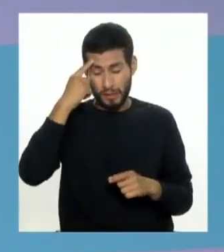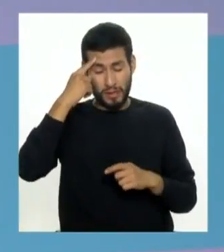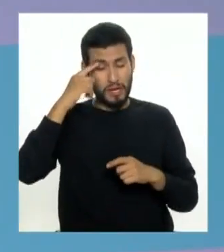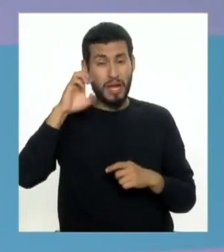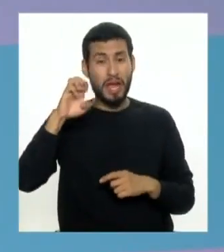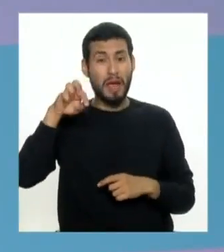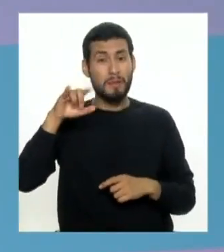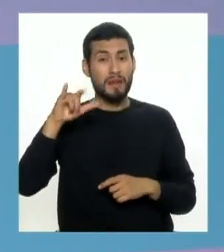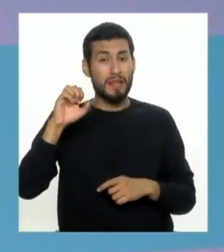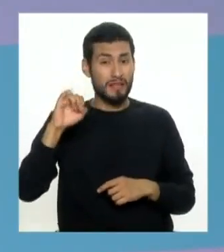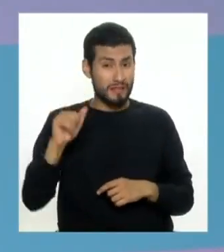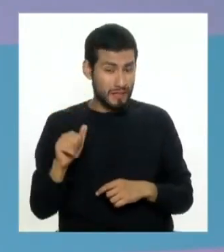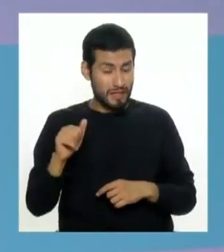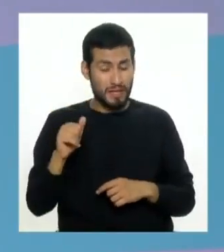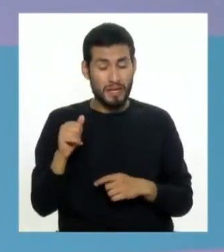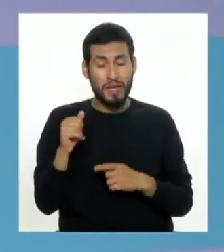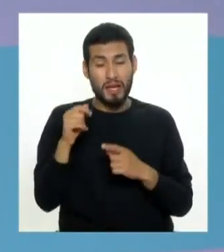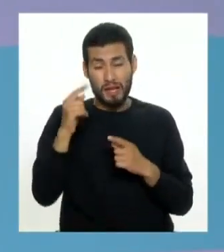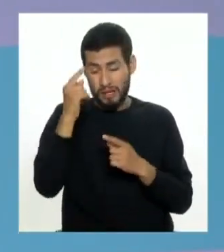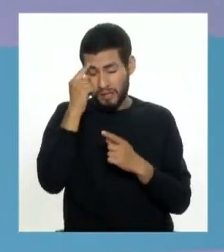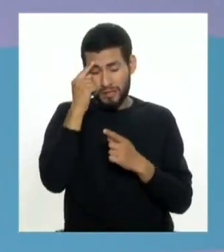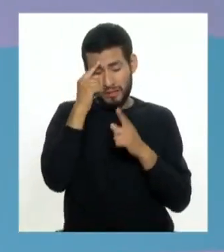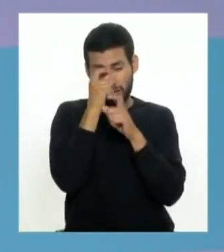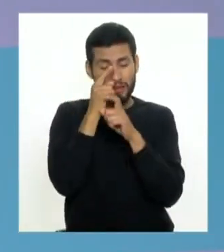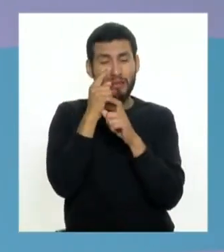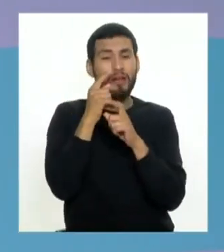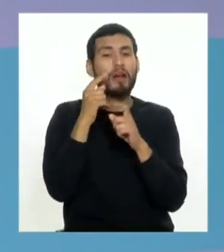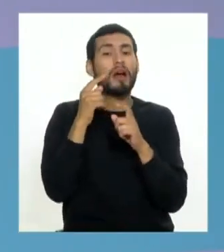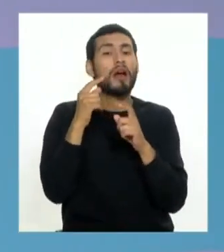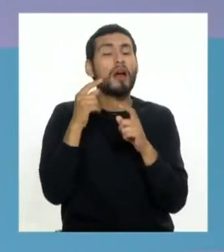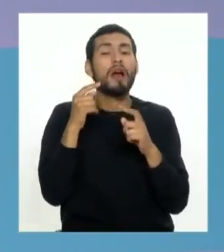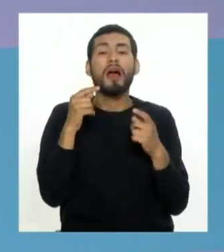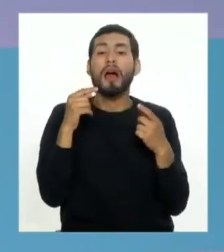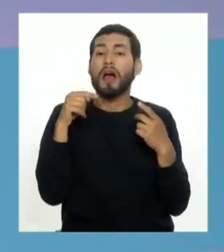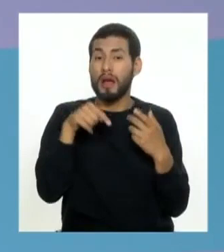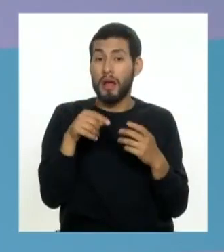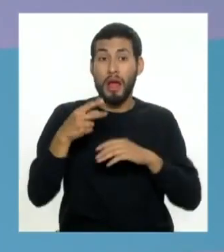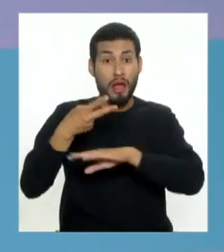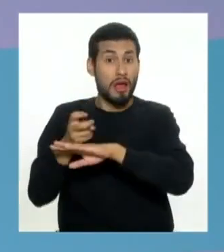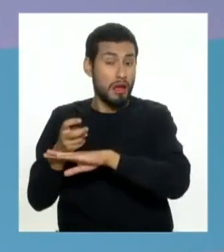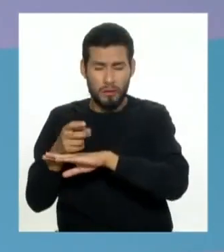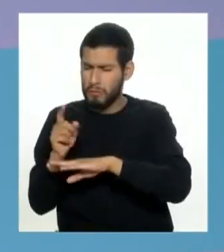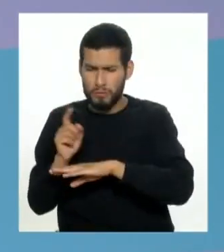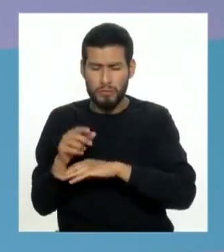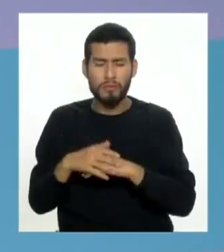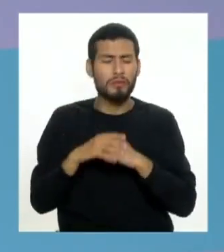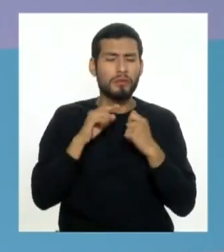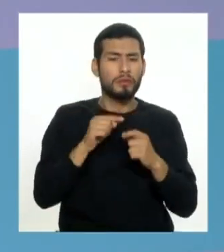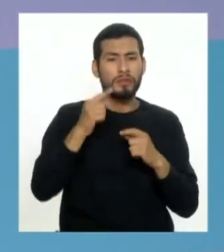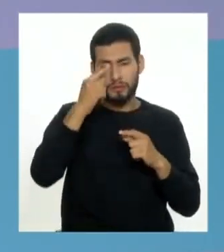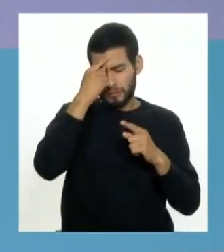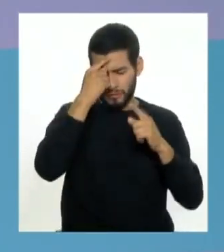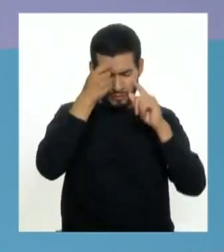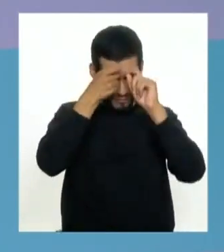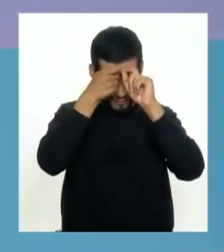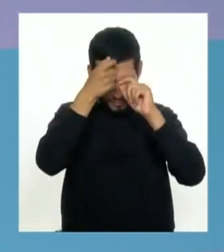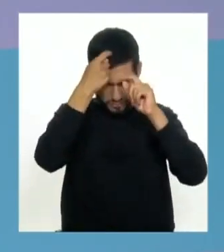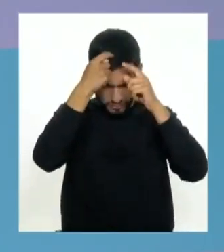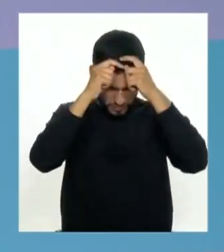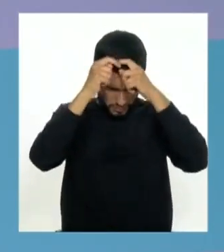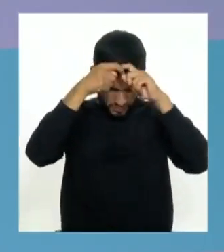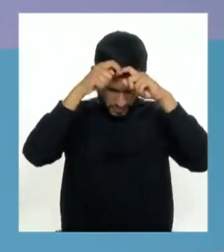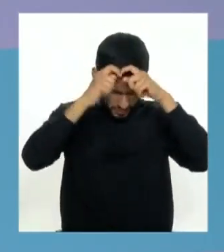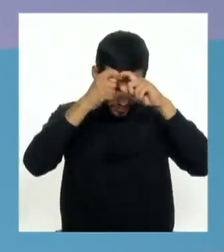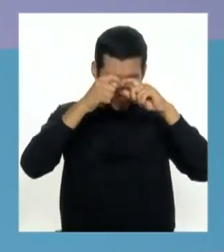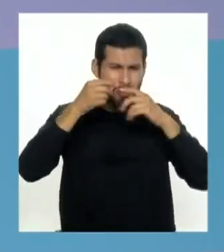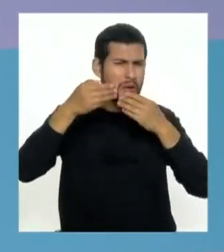va a tener epilepsia. ¿Por qué? Porque puedan haber crisis epilépticas secundarias a un daño neurológico agudo. Ya.